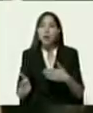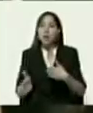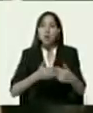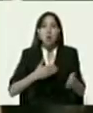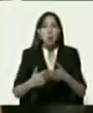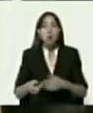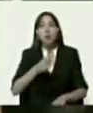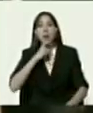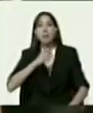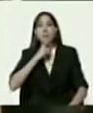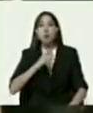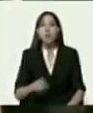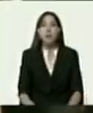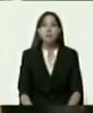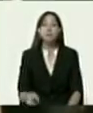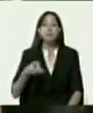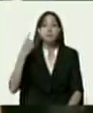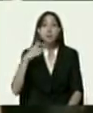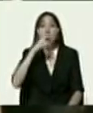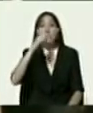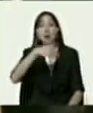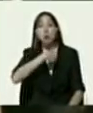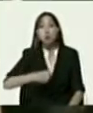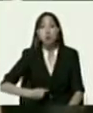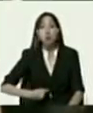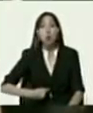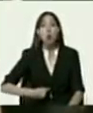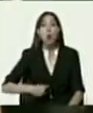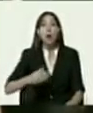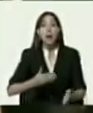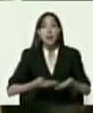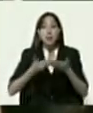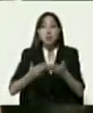dificultad. El día de ayer el presidente Maduro entregaba a la vivienda